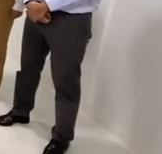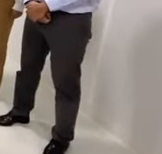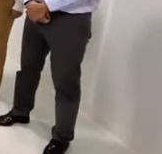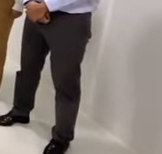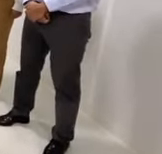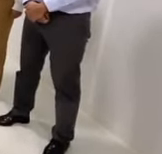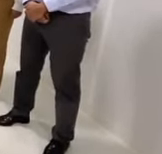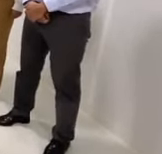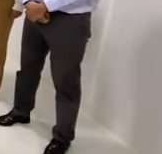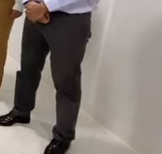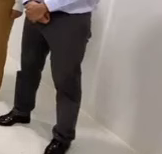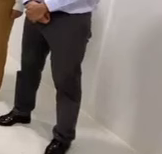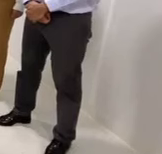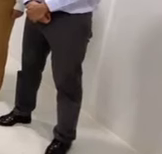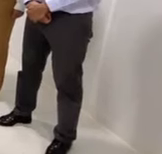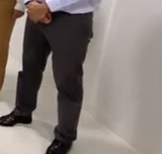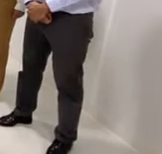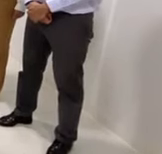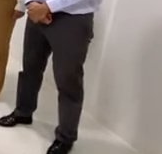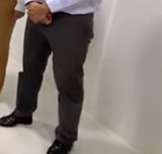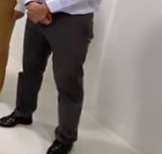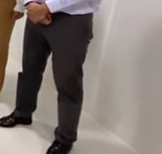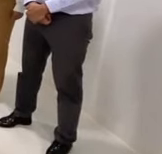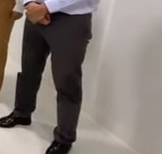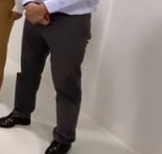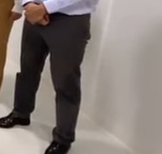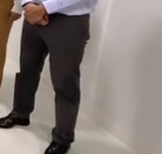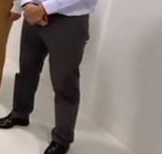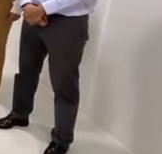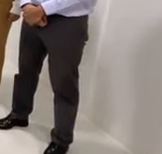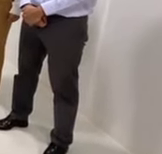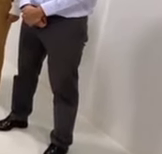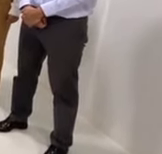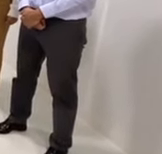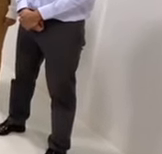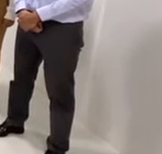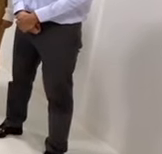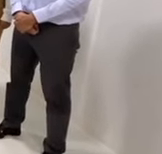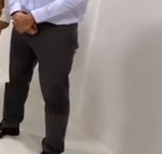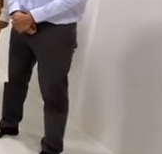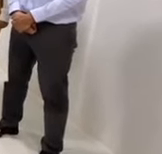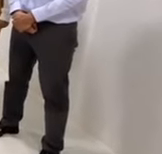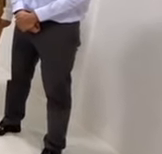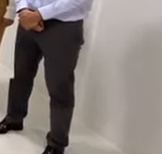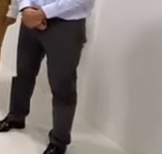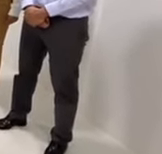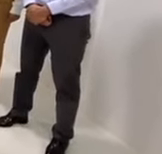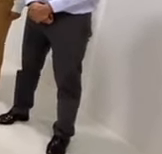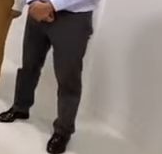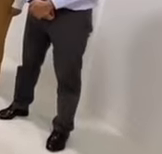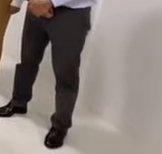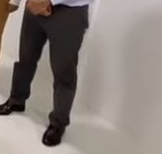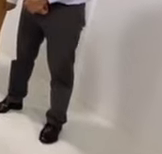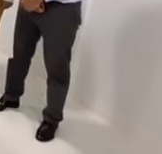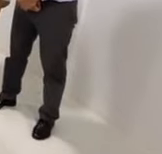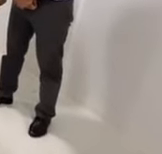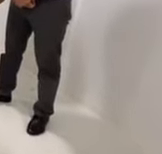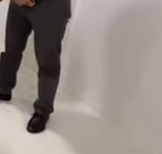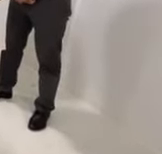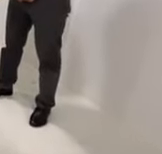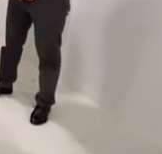inició en 2015. El gobernador de Durango lo encontró en